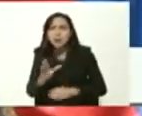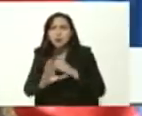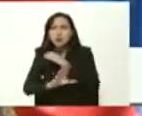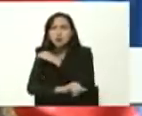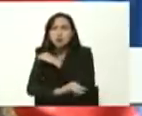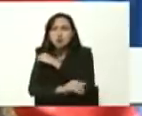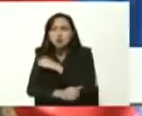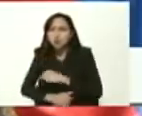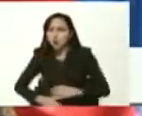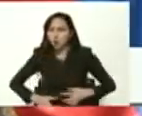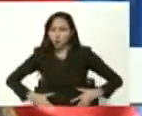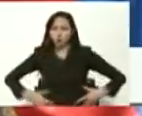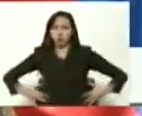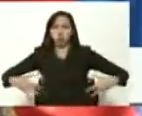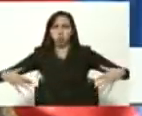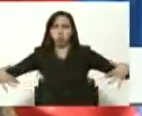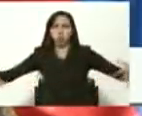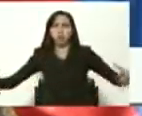altísimas sumas de dinero